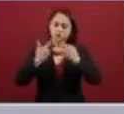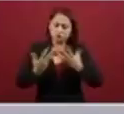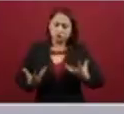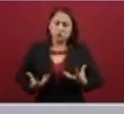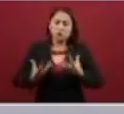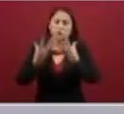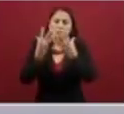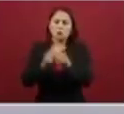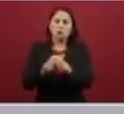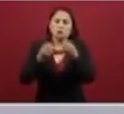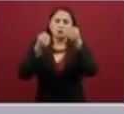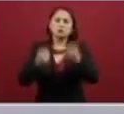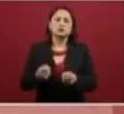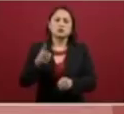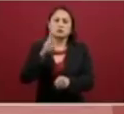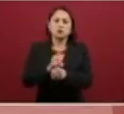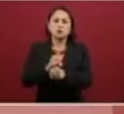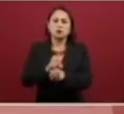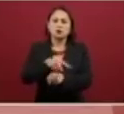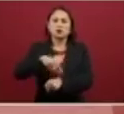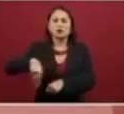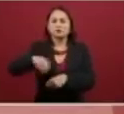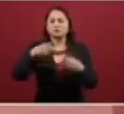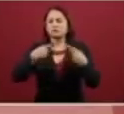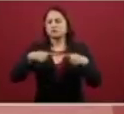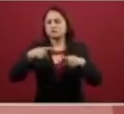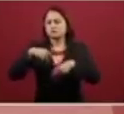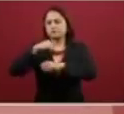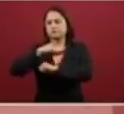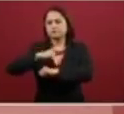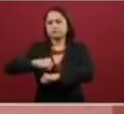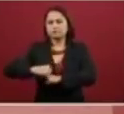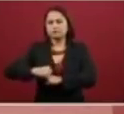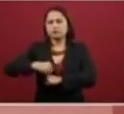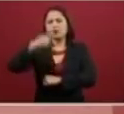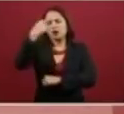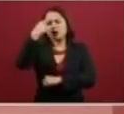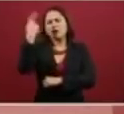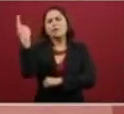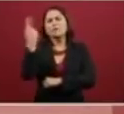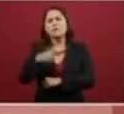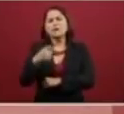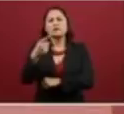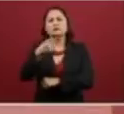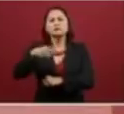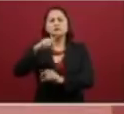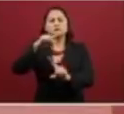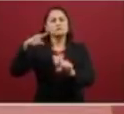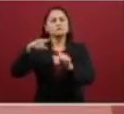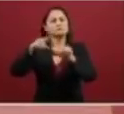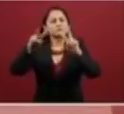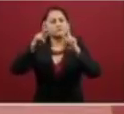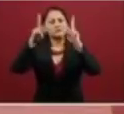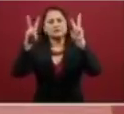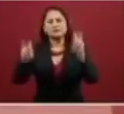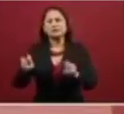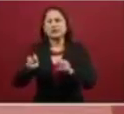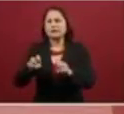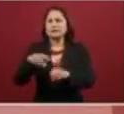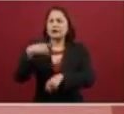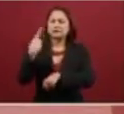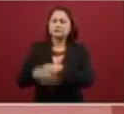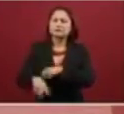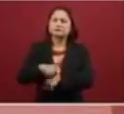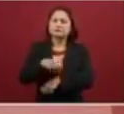de Seguridad para dar seguimiento al fenómeno delictivo, avanzar en